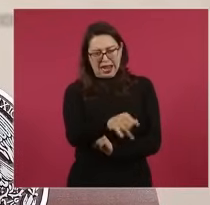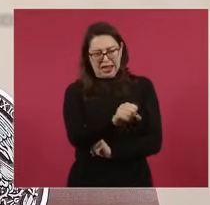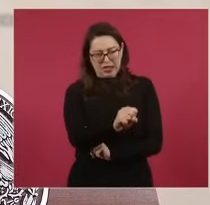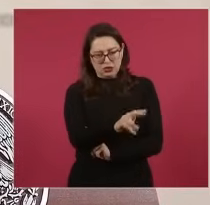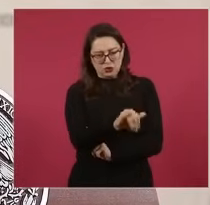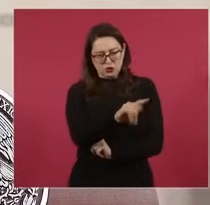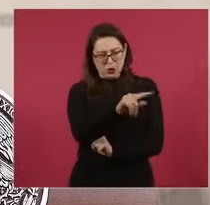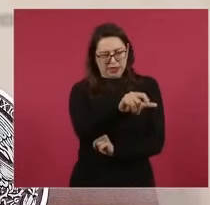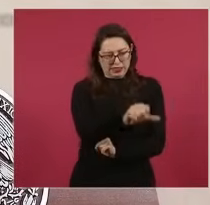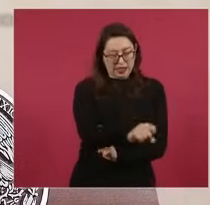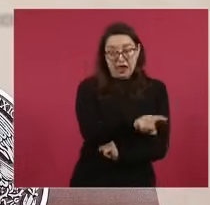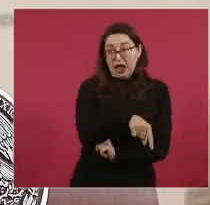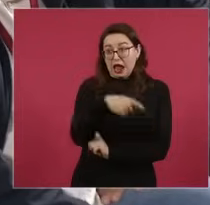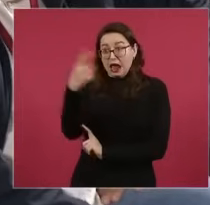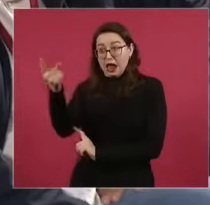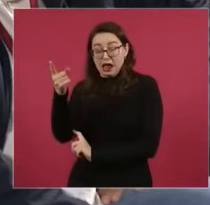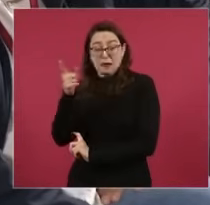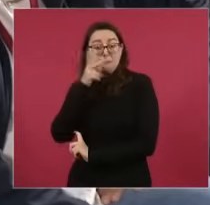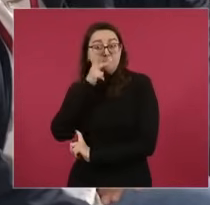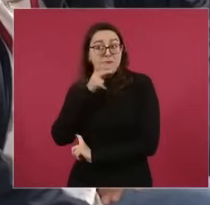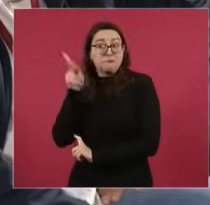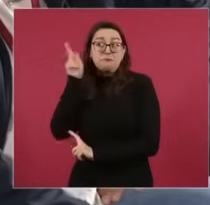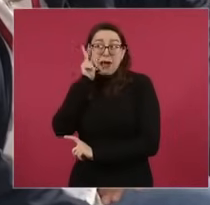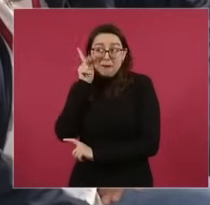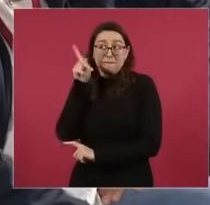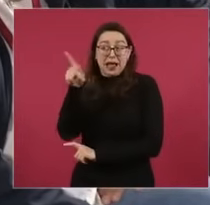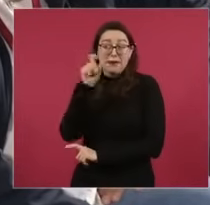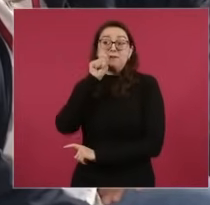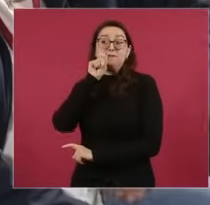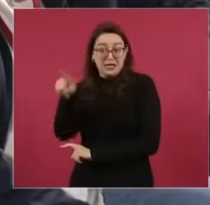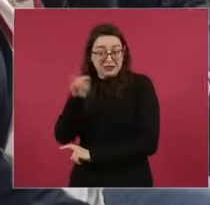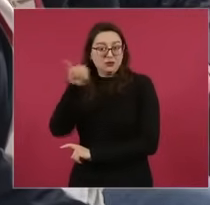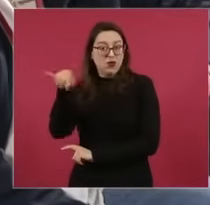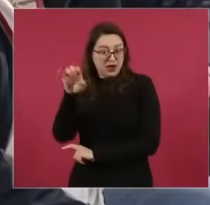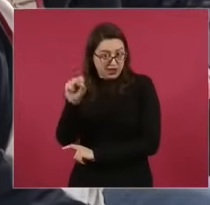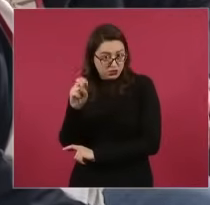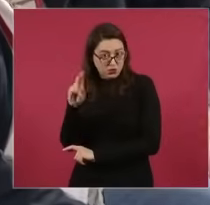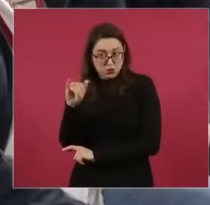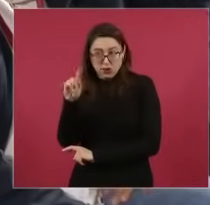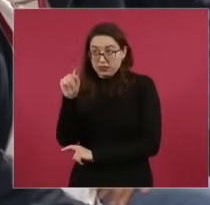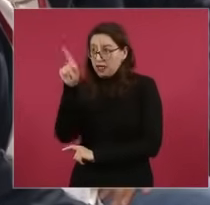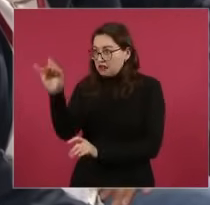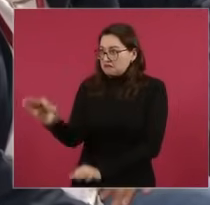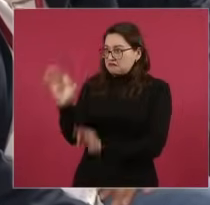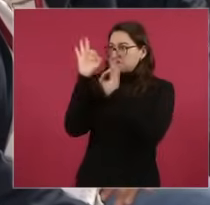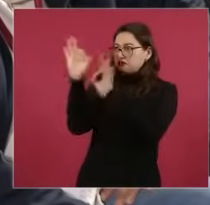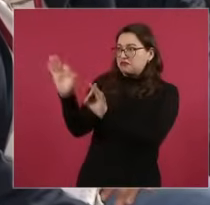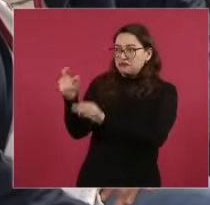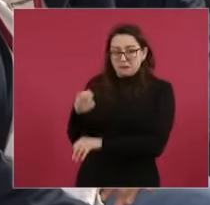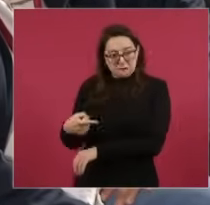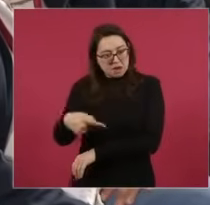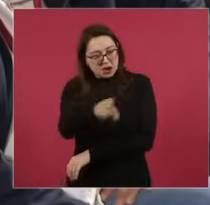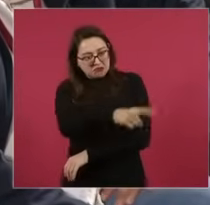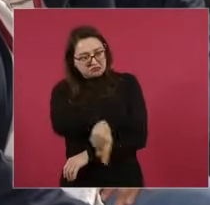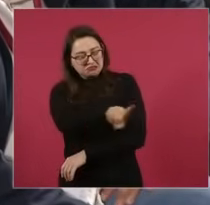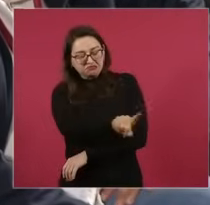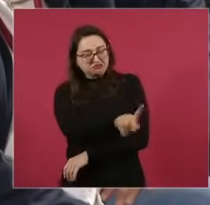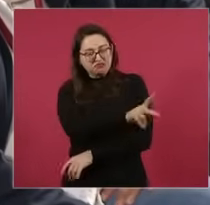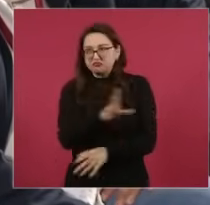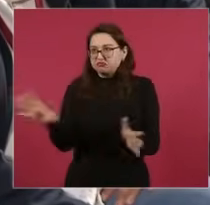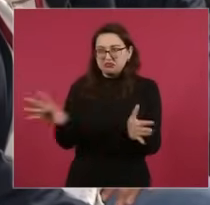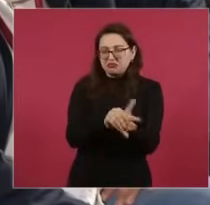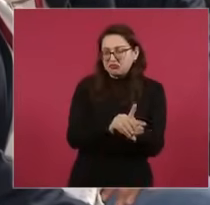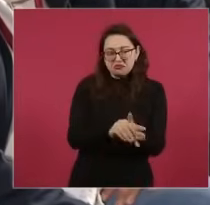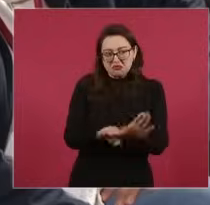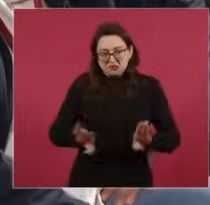defensor de los pobres, de los desposeídos, pero hay muchos farsantes,